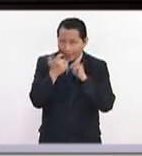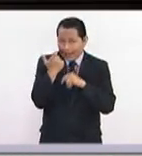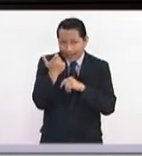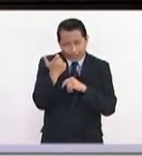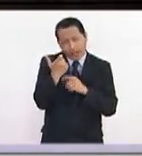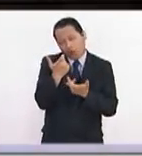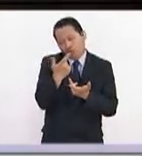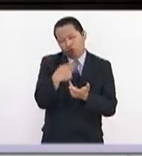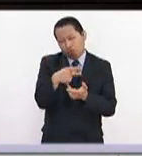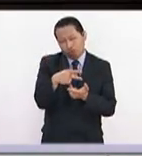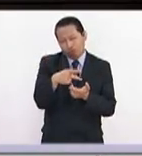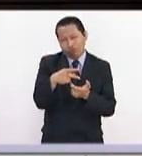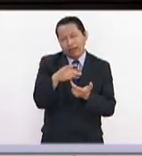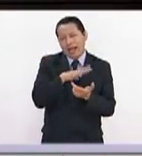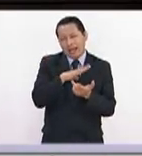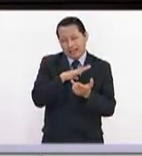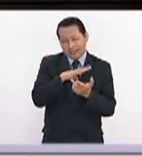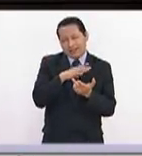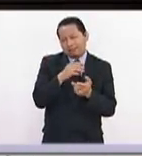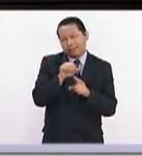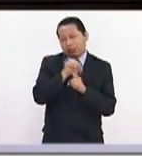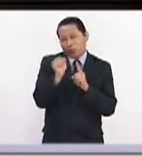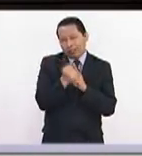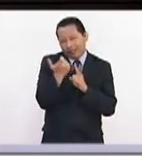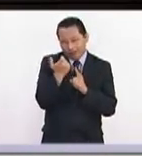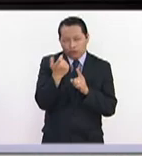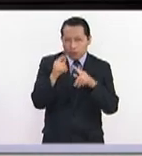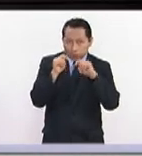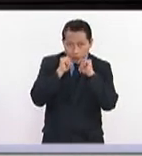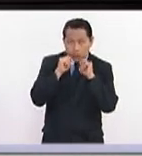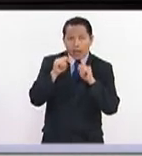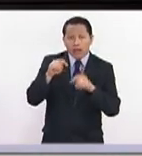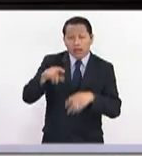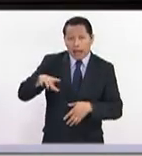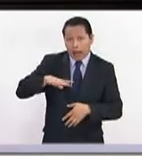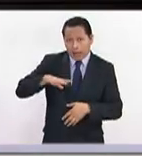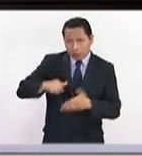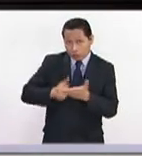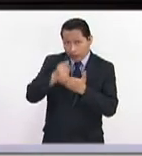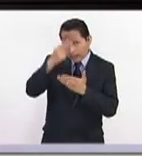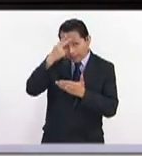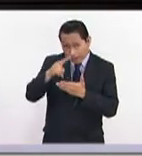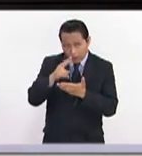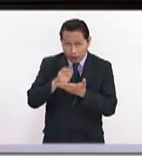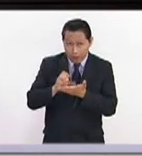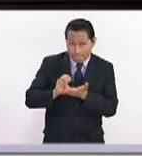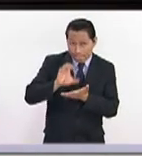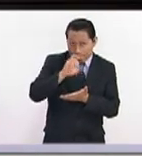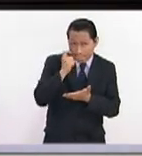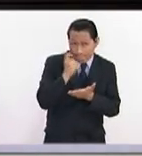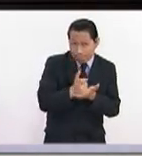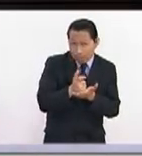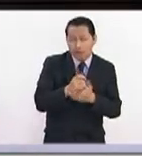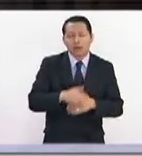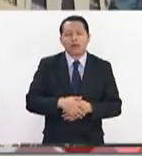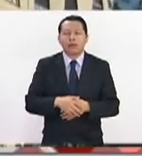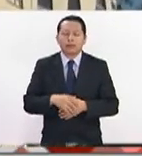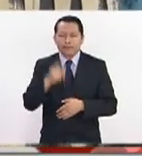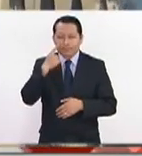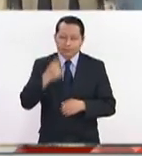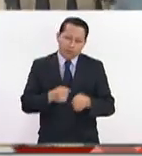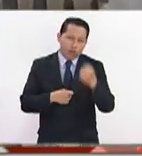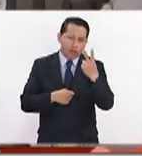económica, van a recibir el apoyo de las autoridades de la capital del país. En dos vertientes, Pati, y